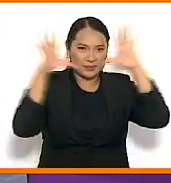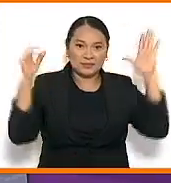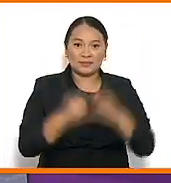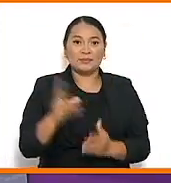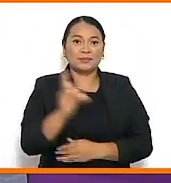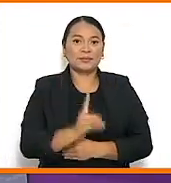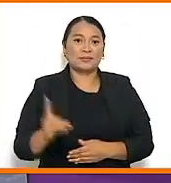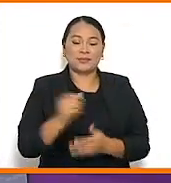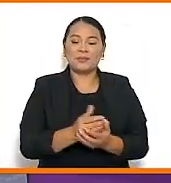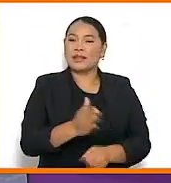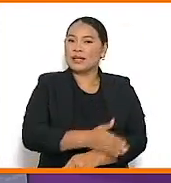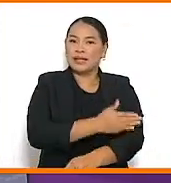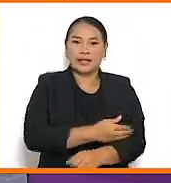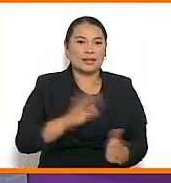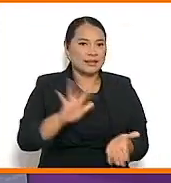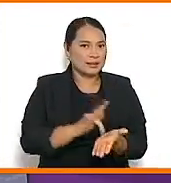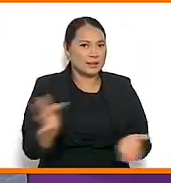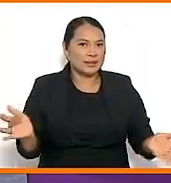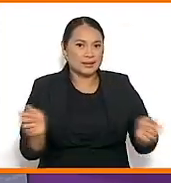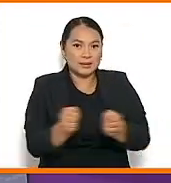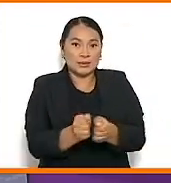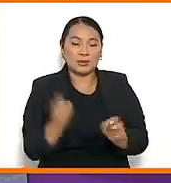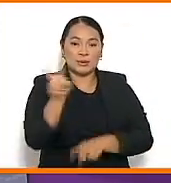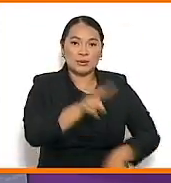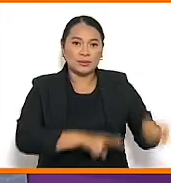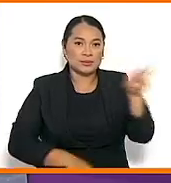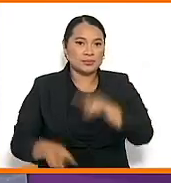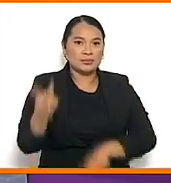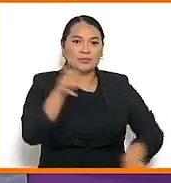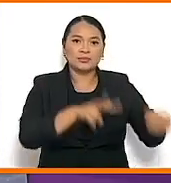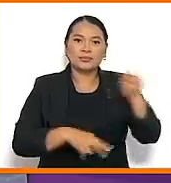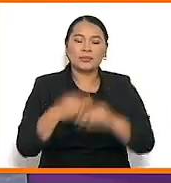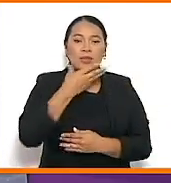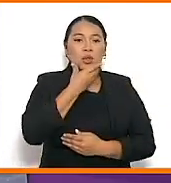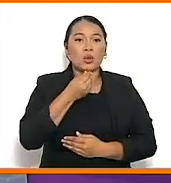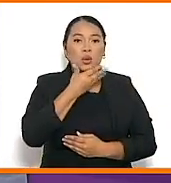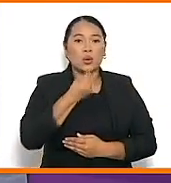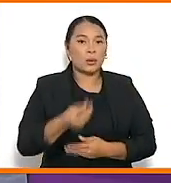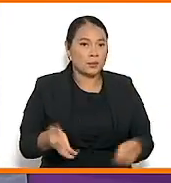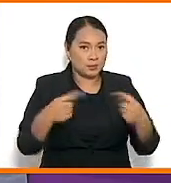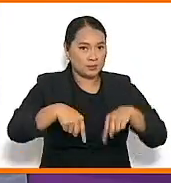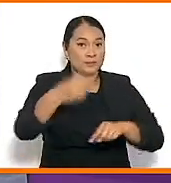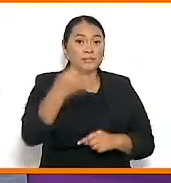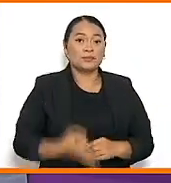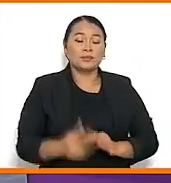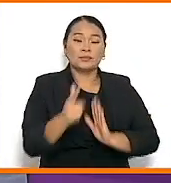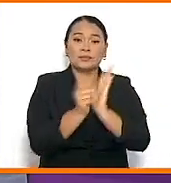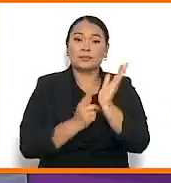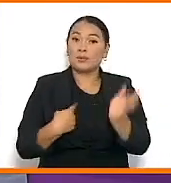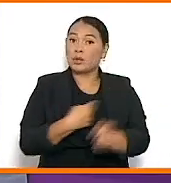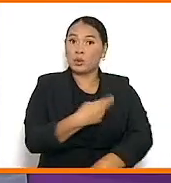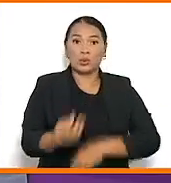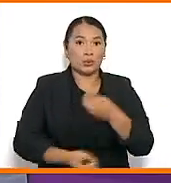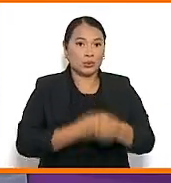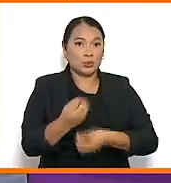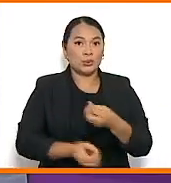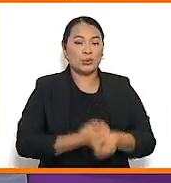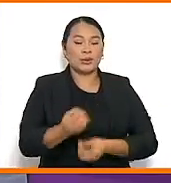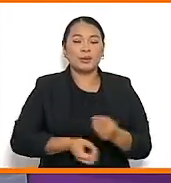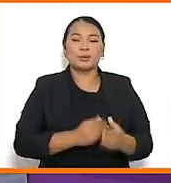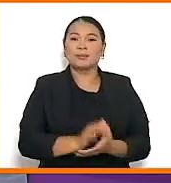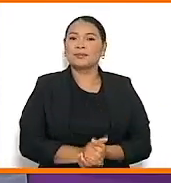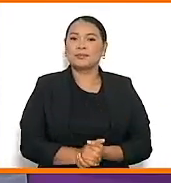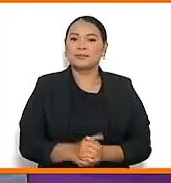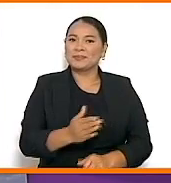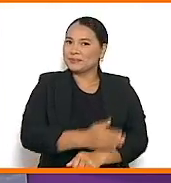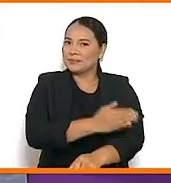Y antes queremos agradecer la compañía de nuestro auditor y notario, quienes están para dar fe y legalidad a cada uno de nuestros sorteos. Y